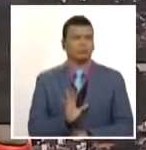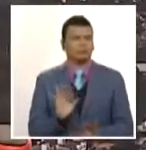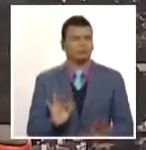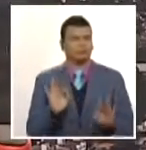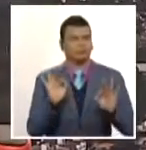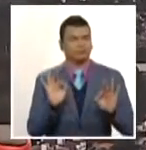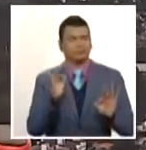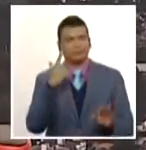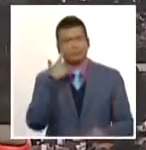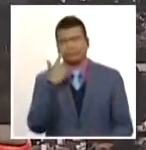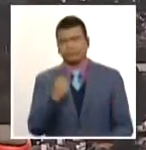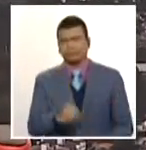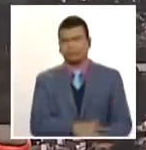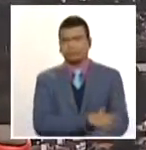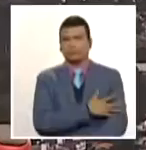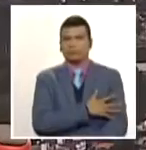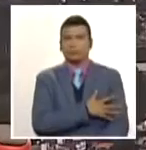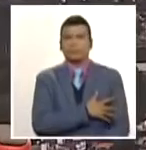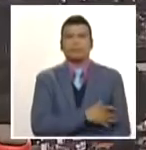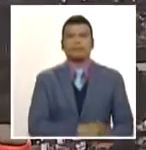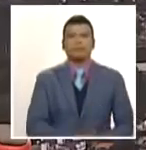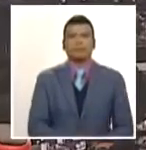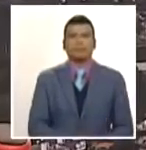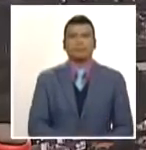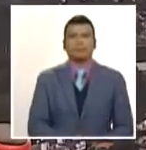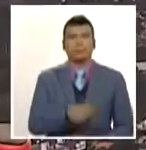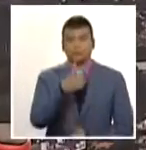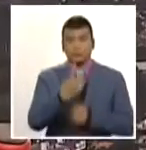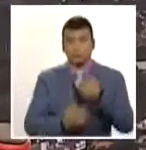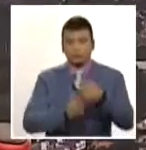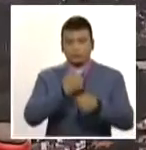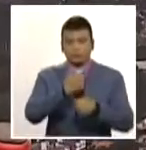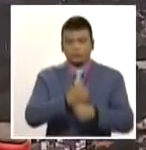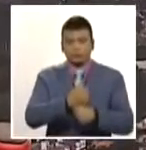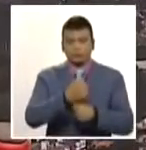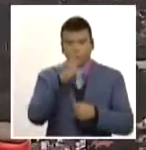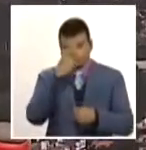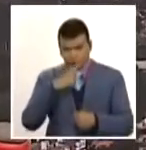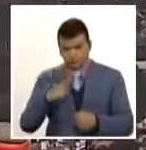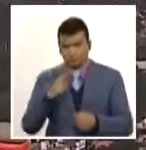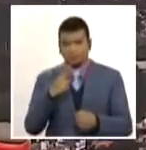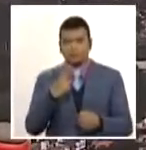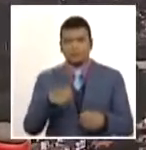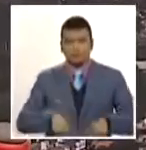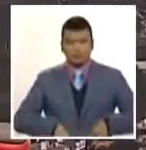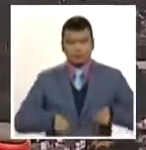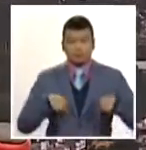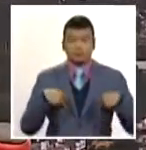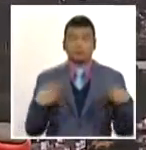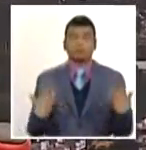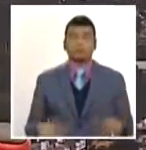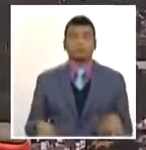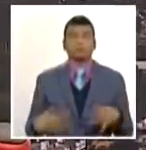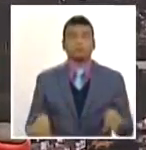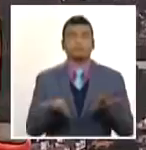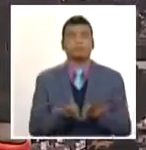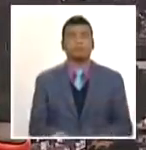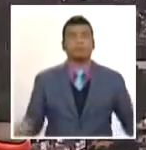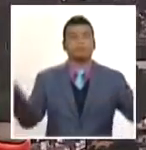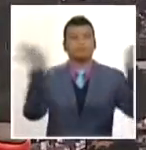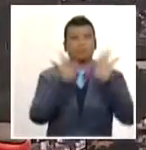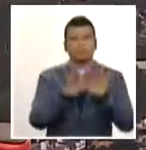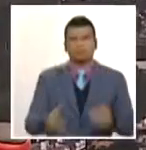Y considero que los dos primeros años de la vida del hijo son fundamentales. Son fundamentales para